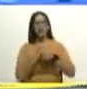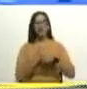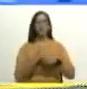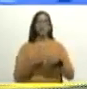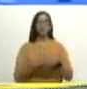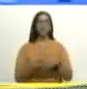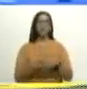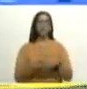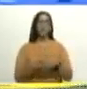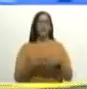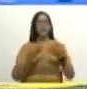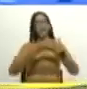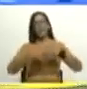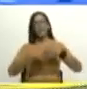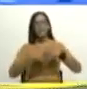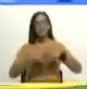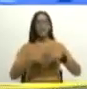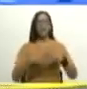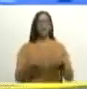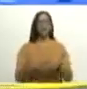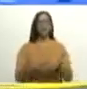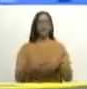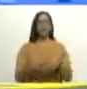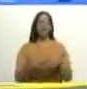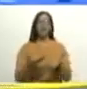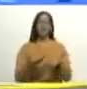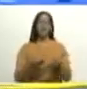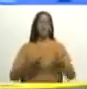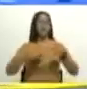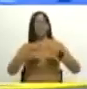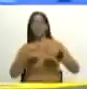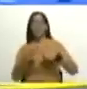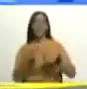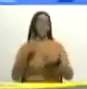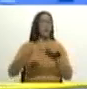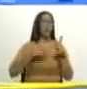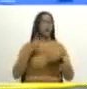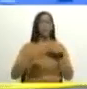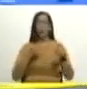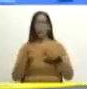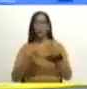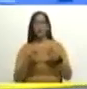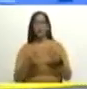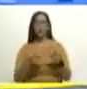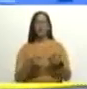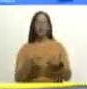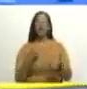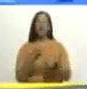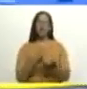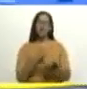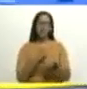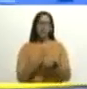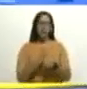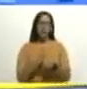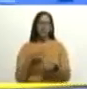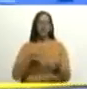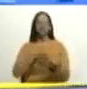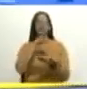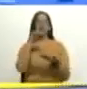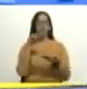trabajadoras, empresarios, empresarias, emprendedores, productores, productoras, con el trabajo